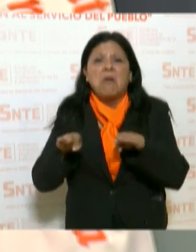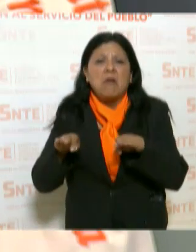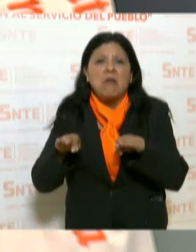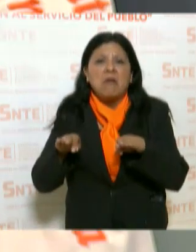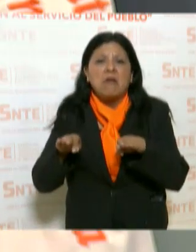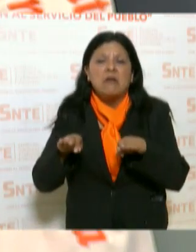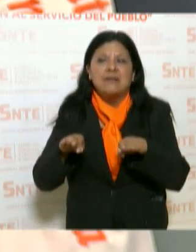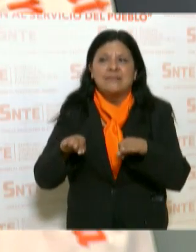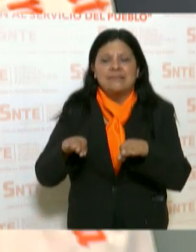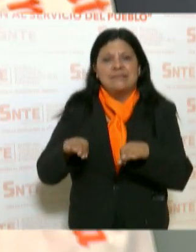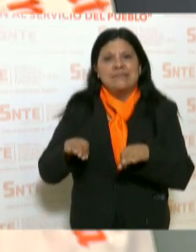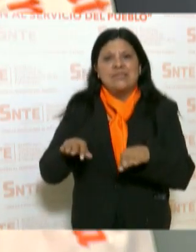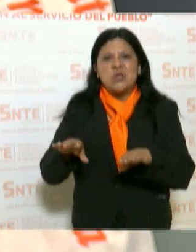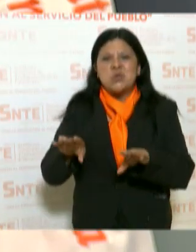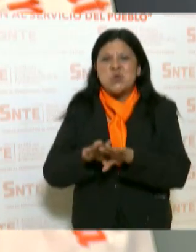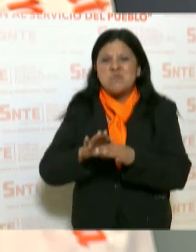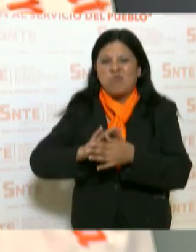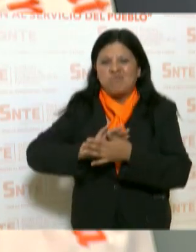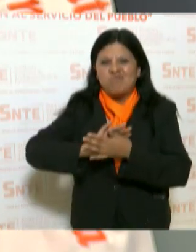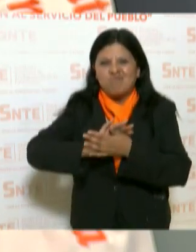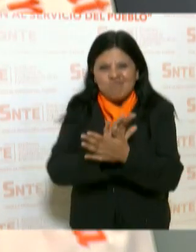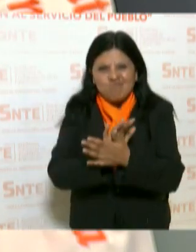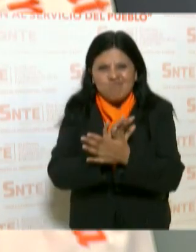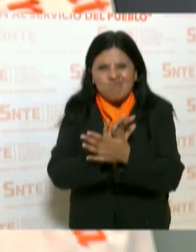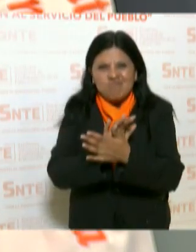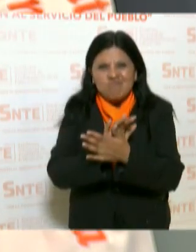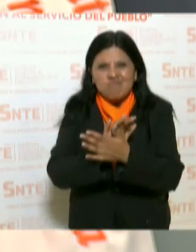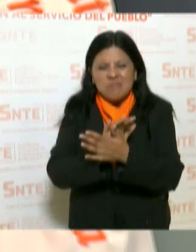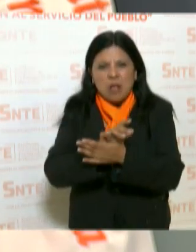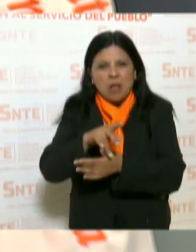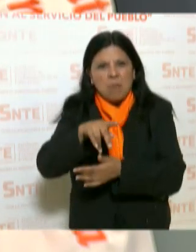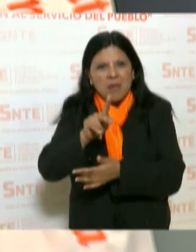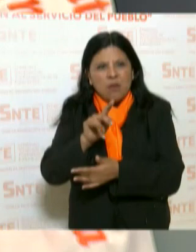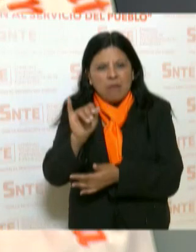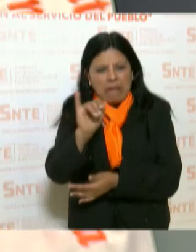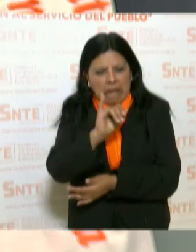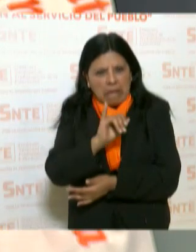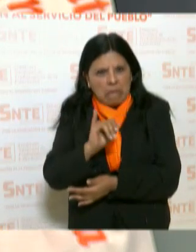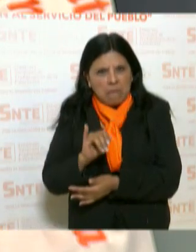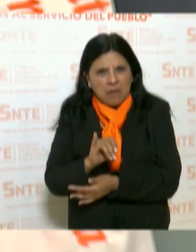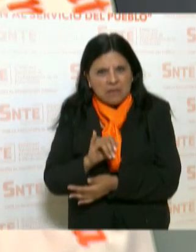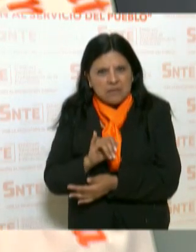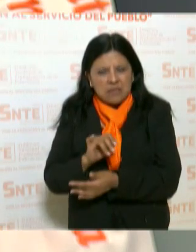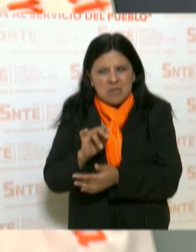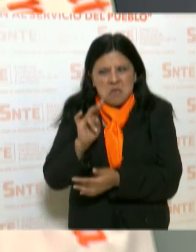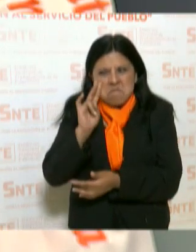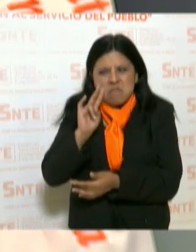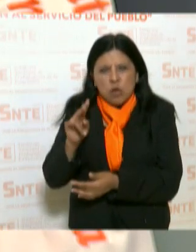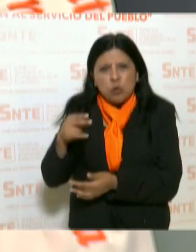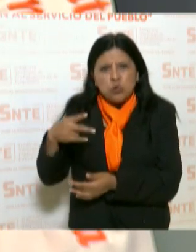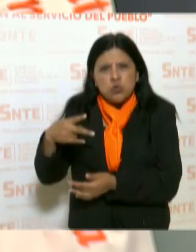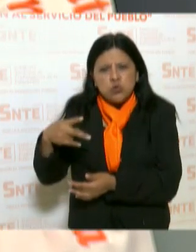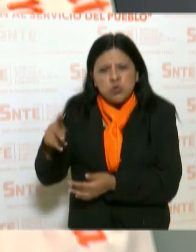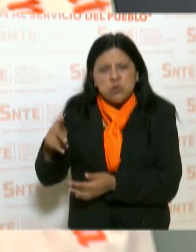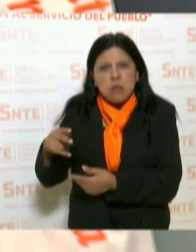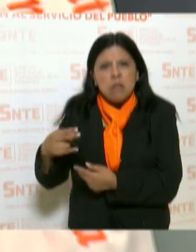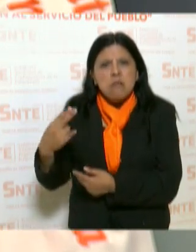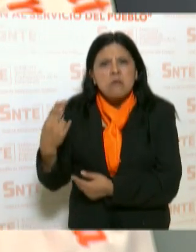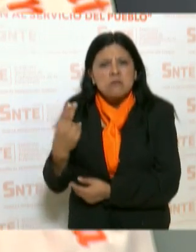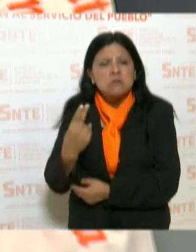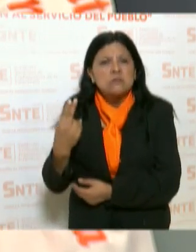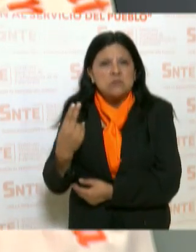de manera discriminatoria, pero nunca voltearon a ver a los jóvenes. En